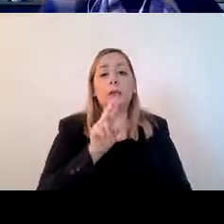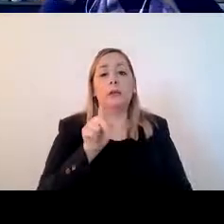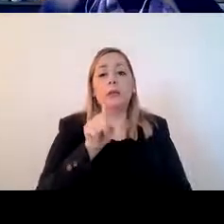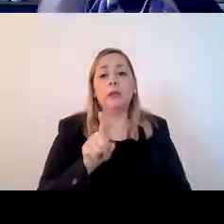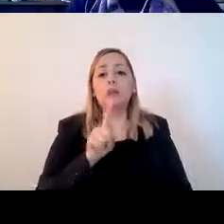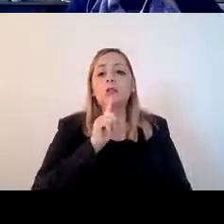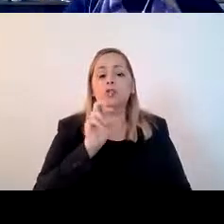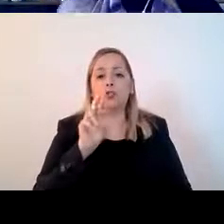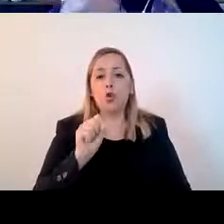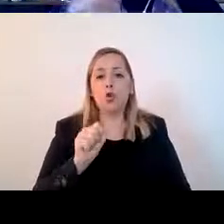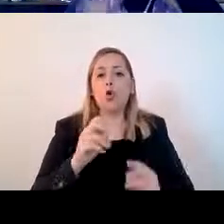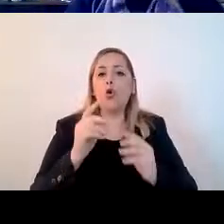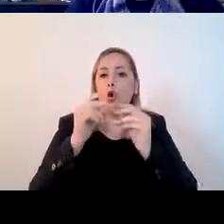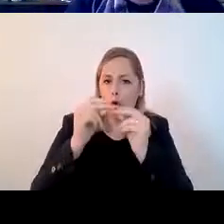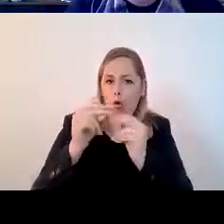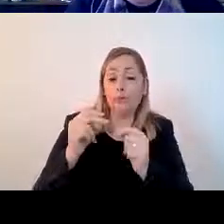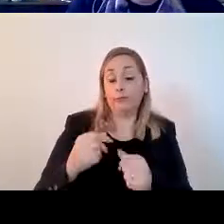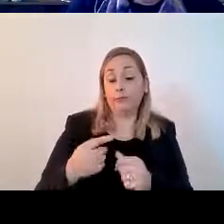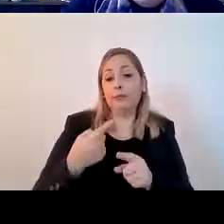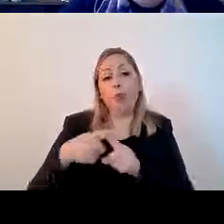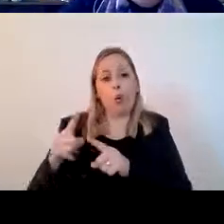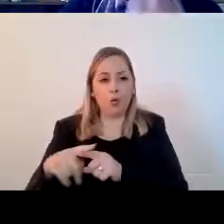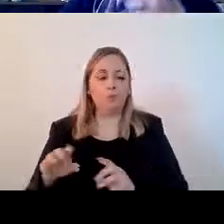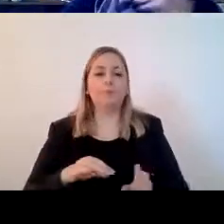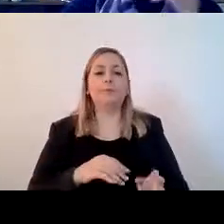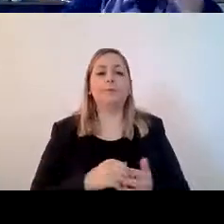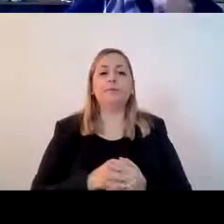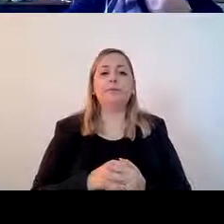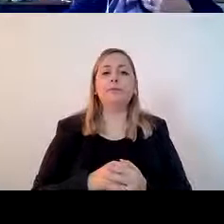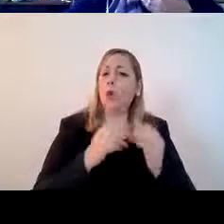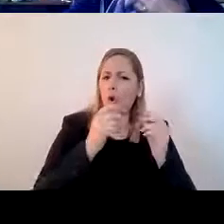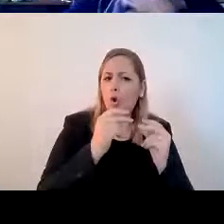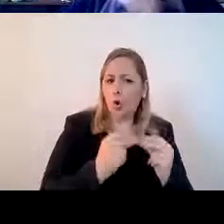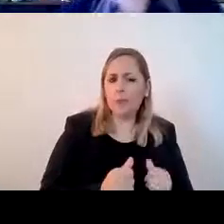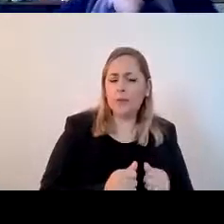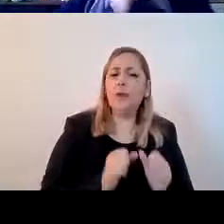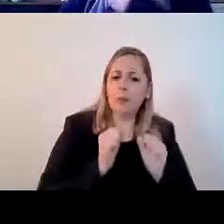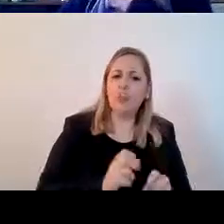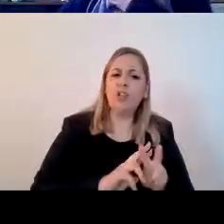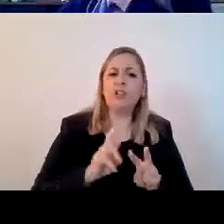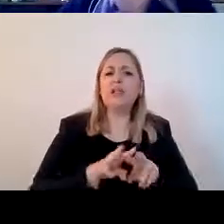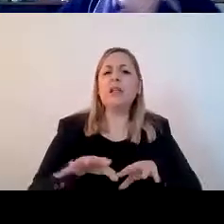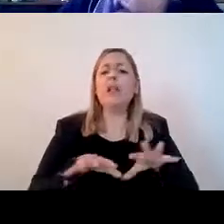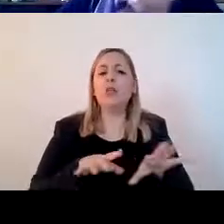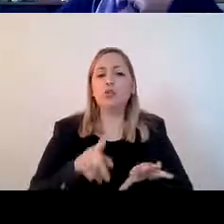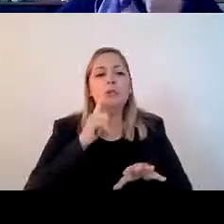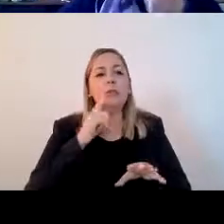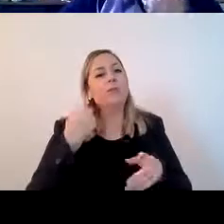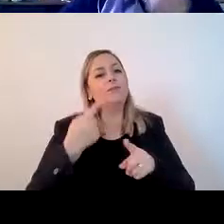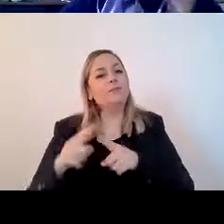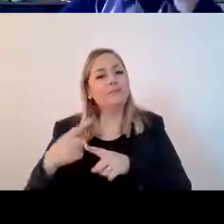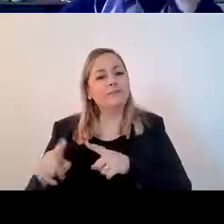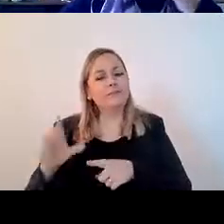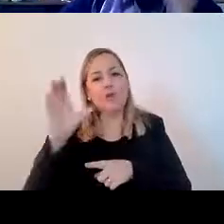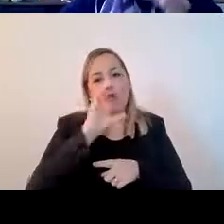Las competencias, ser competente, ser capaz de realizar las cosas, tener variedad y búsqueda